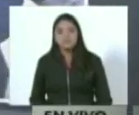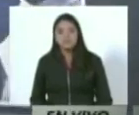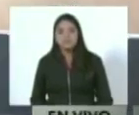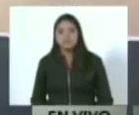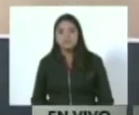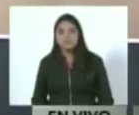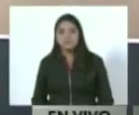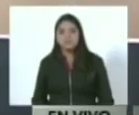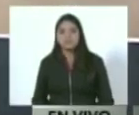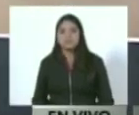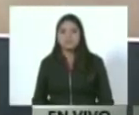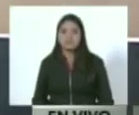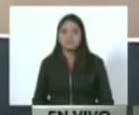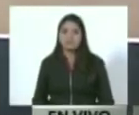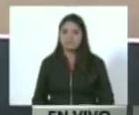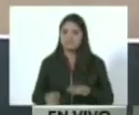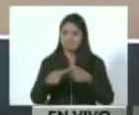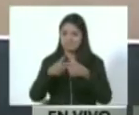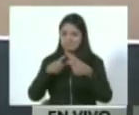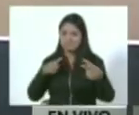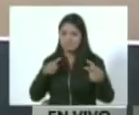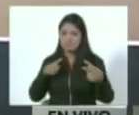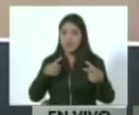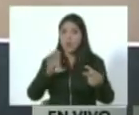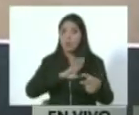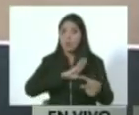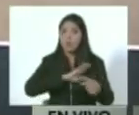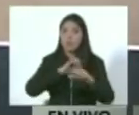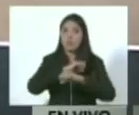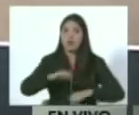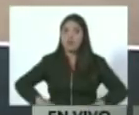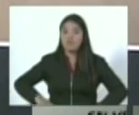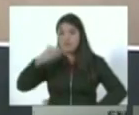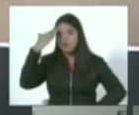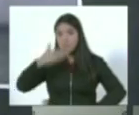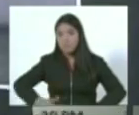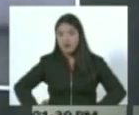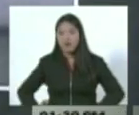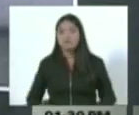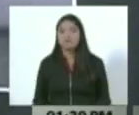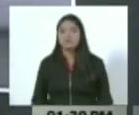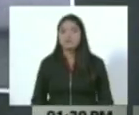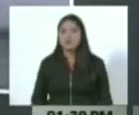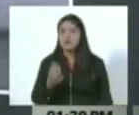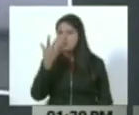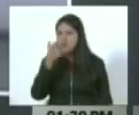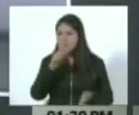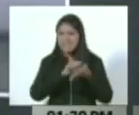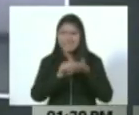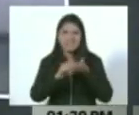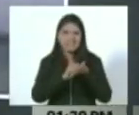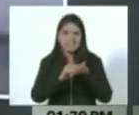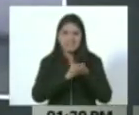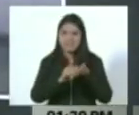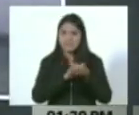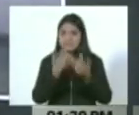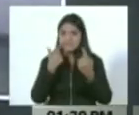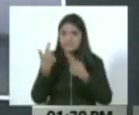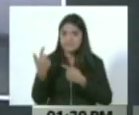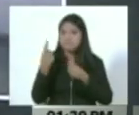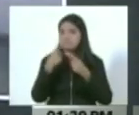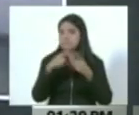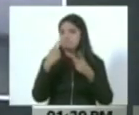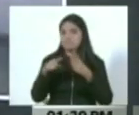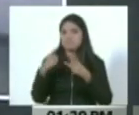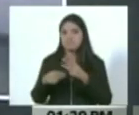con inscripciones de la Fuerza Armada Nacional Bolivariana, con seriales devastados, un conjunto